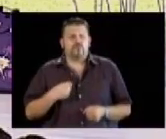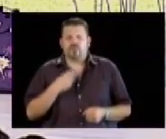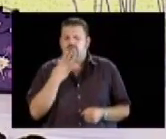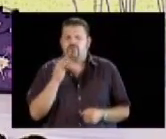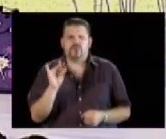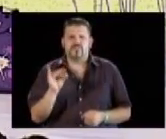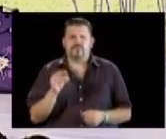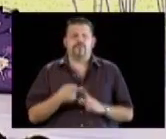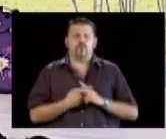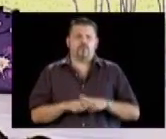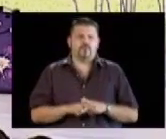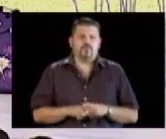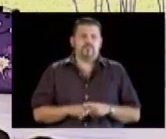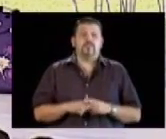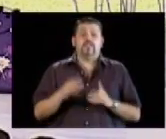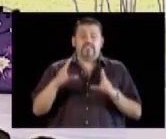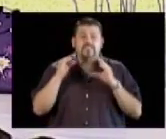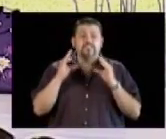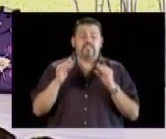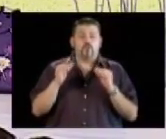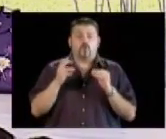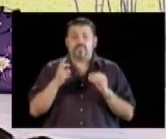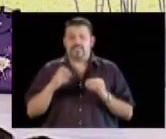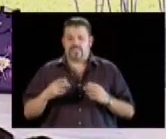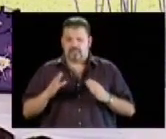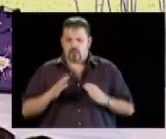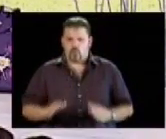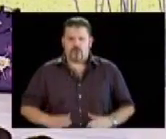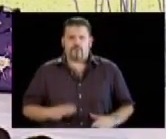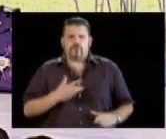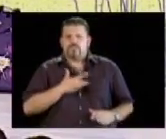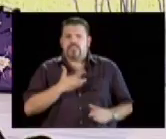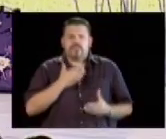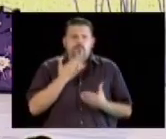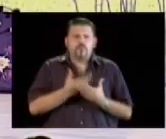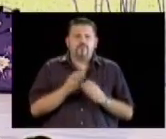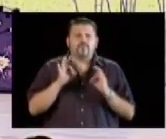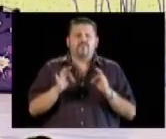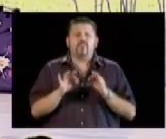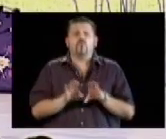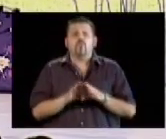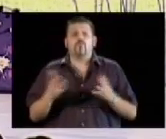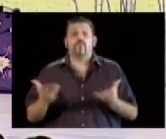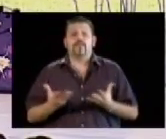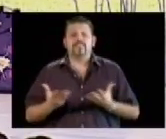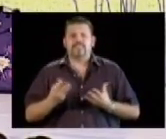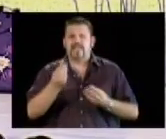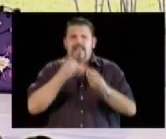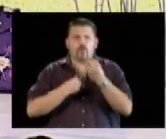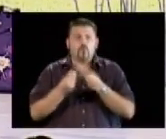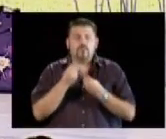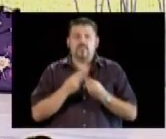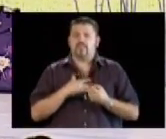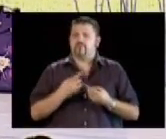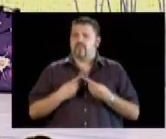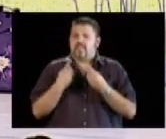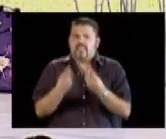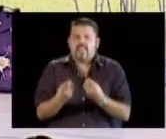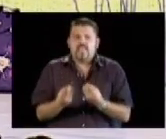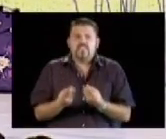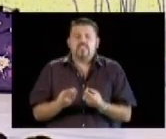simple. El que diseñó el cuerpo lo diseñó perfecto. Y si lo diseñó perfecto es para que la comida le diera los